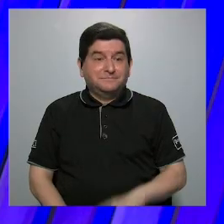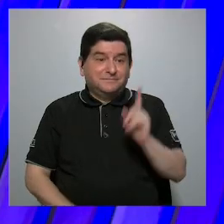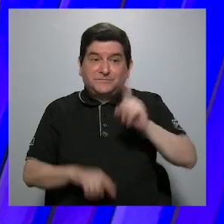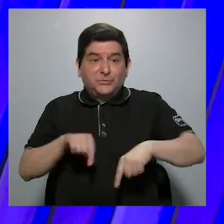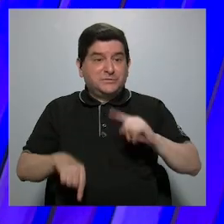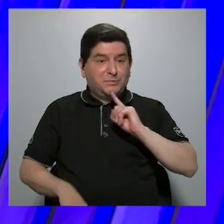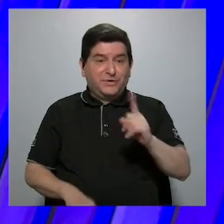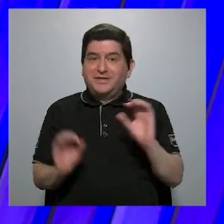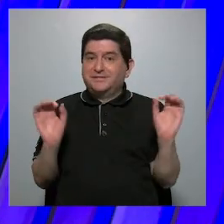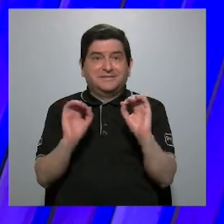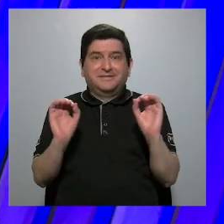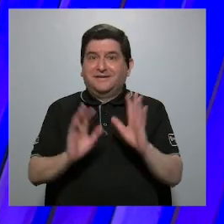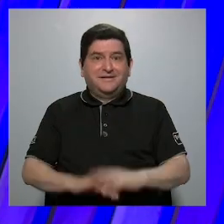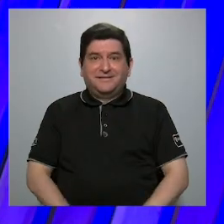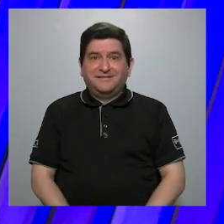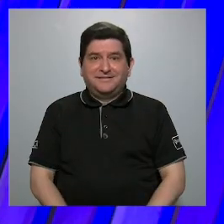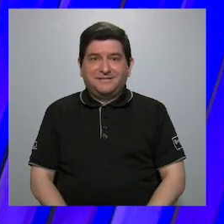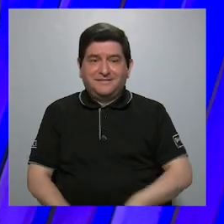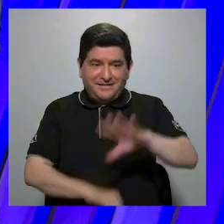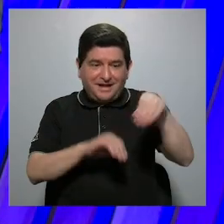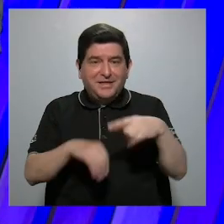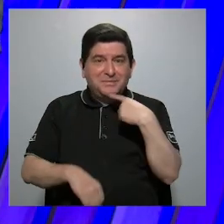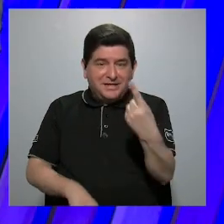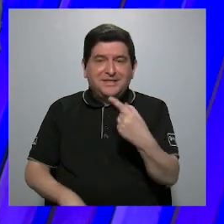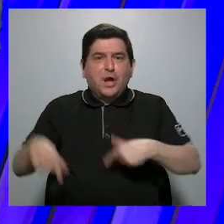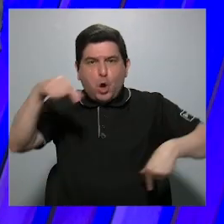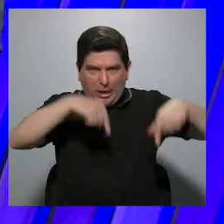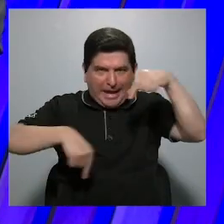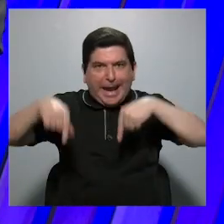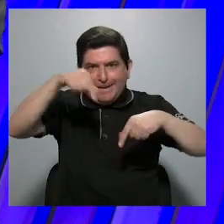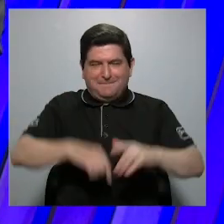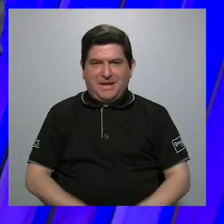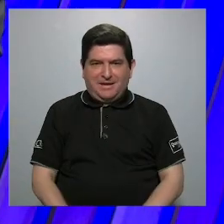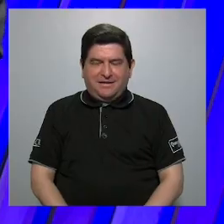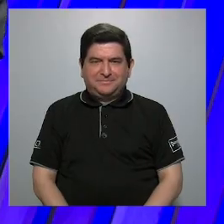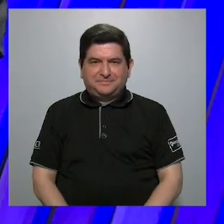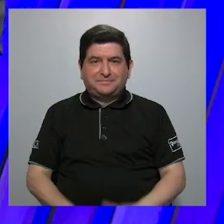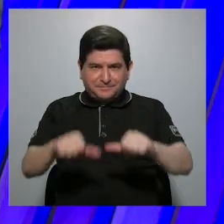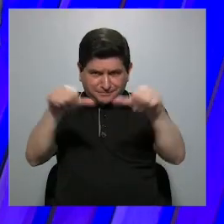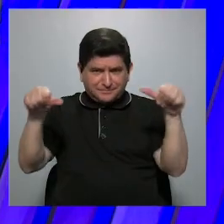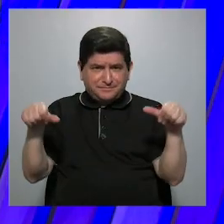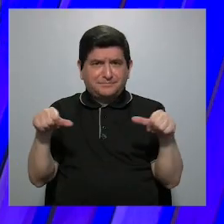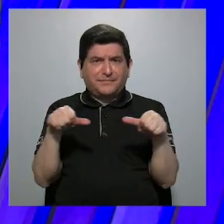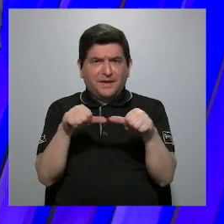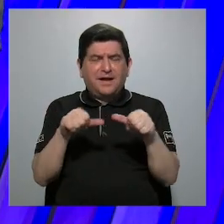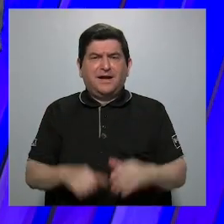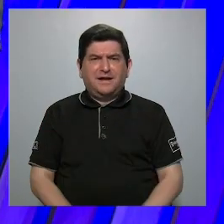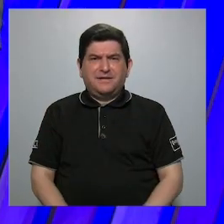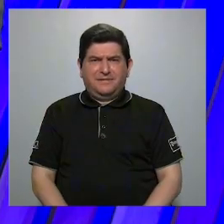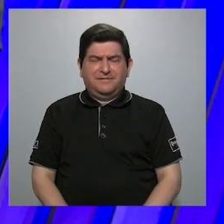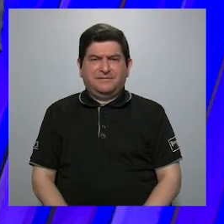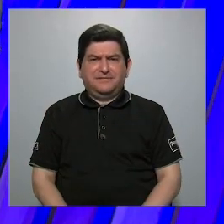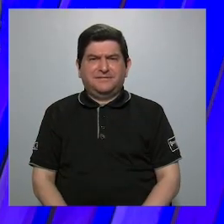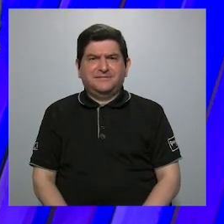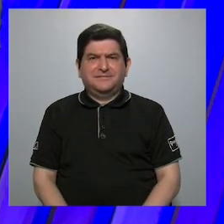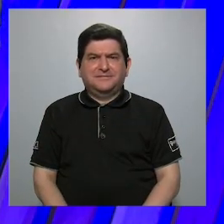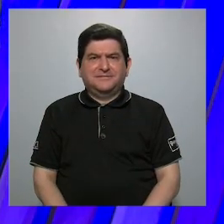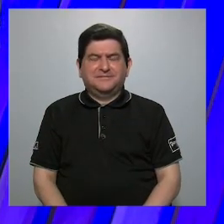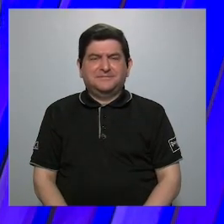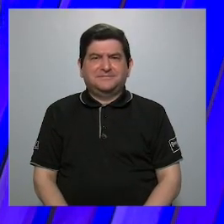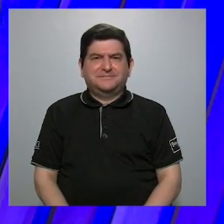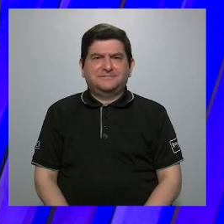No hay palabras y además de que citó química, que es la disciplina en la que sacó